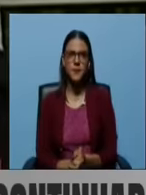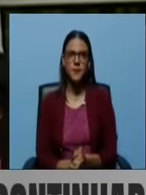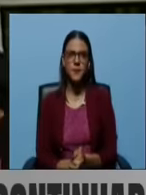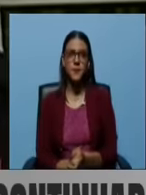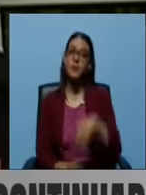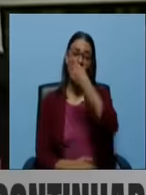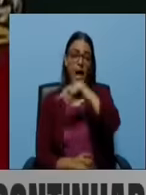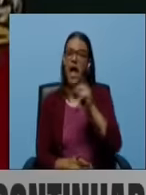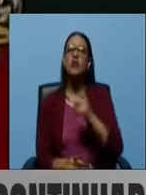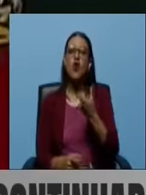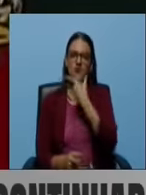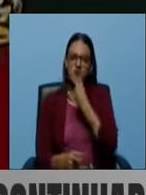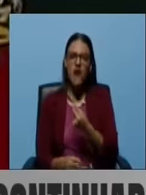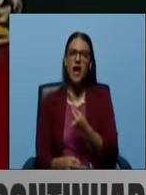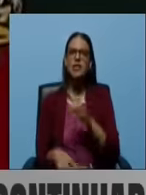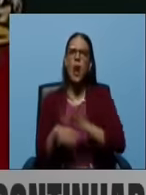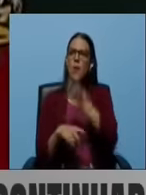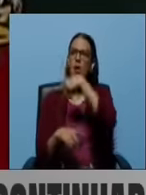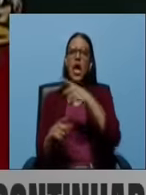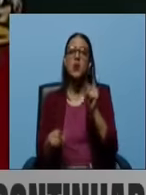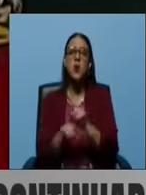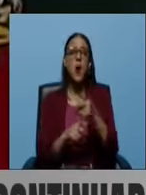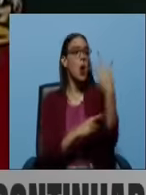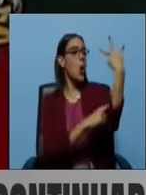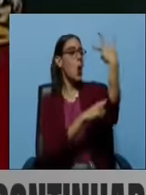Ellos nos facilitaron las cosas porque se grababan.